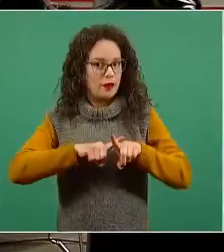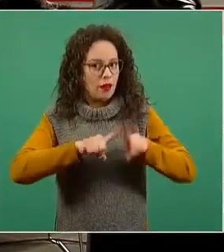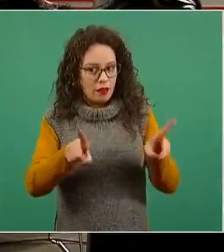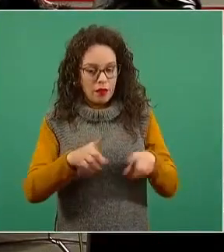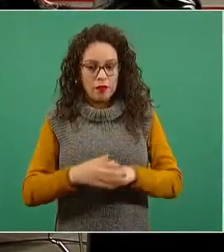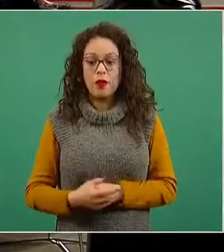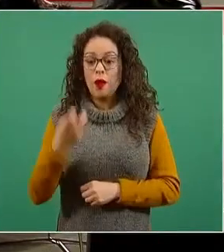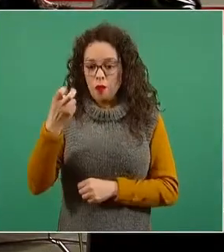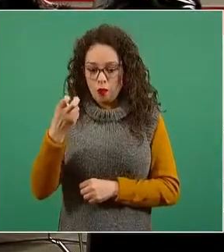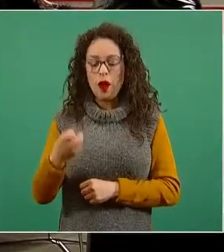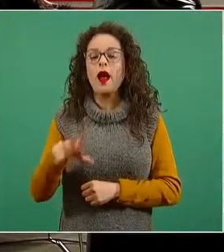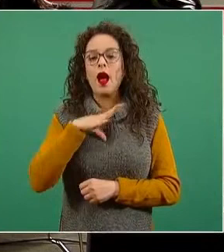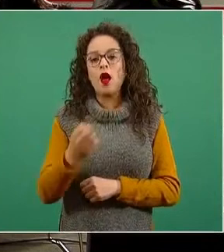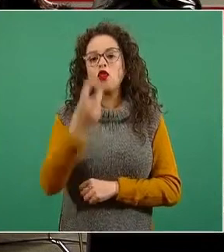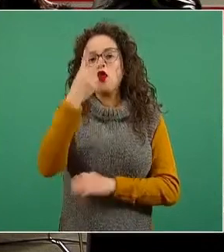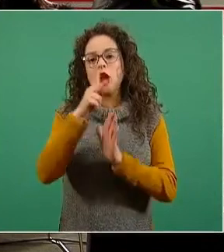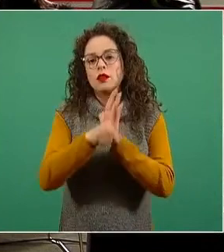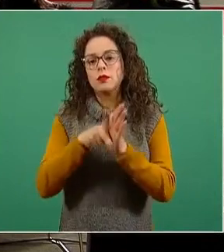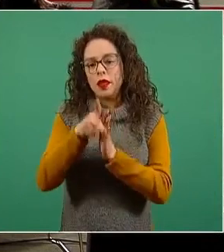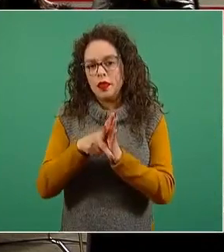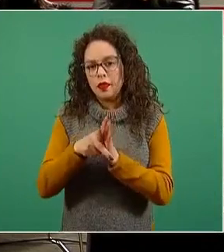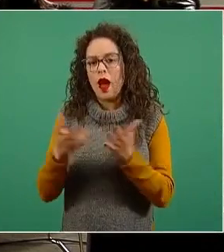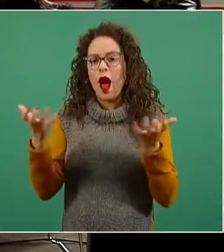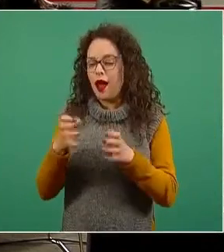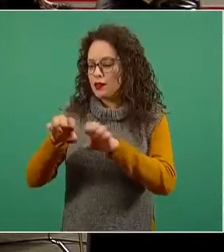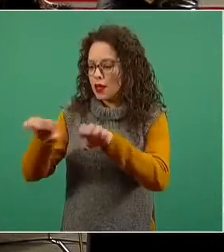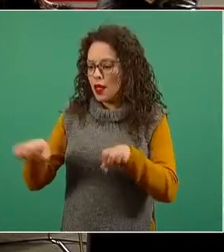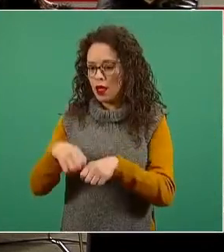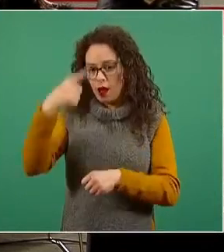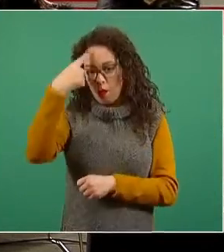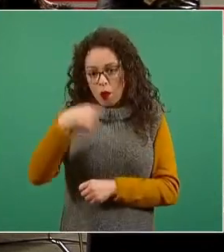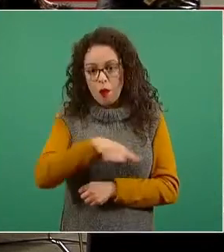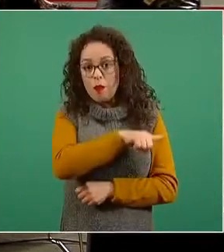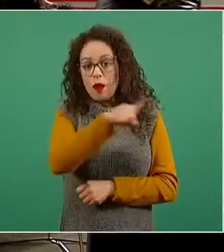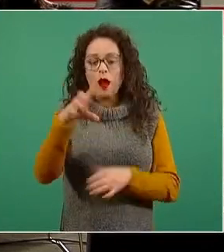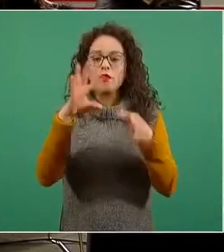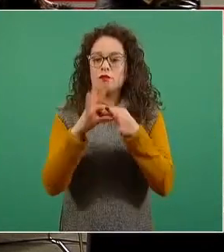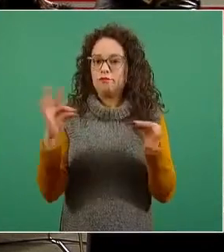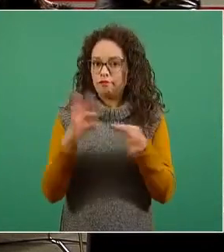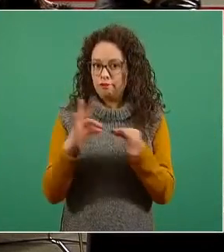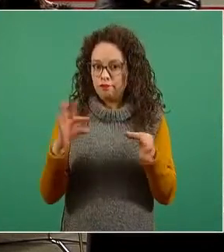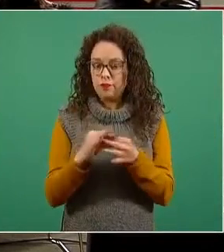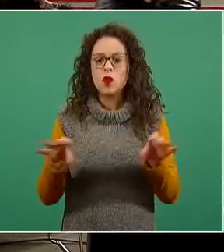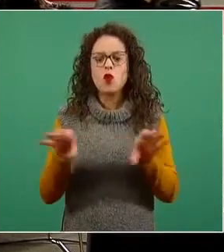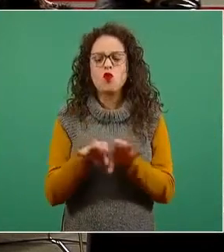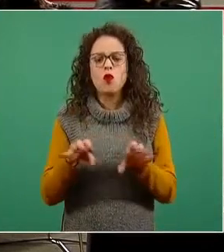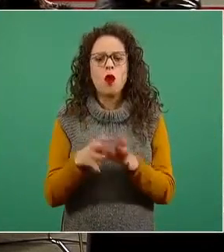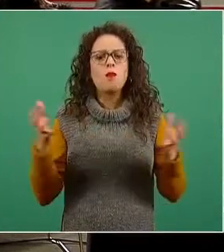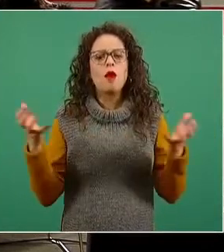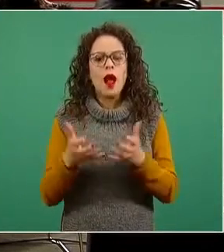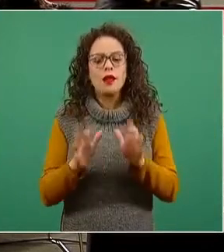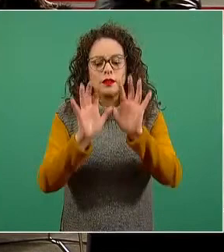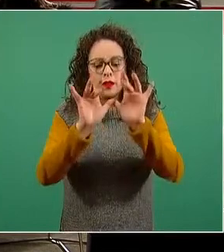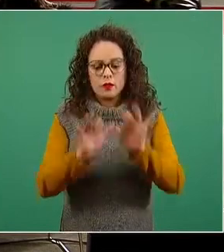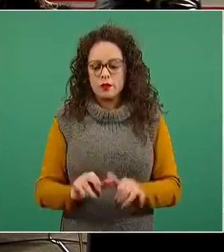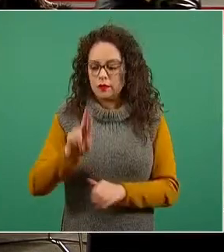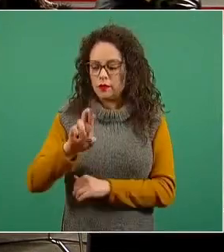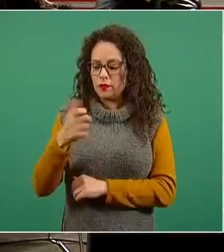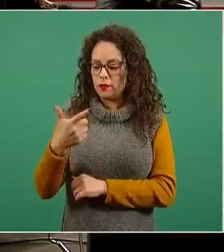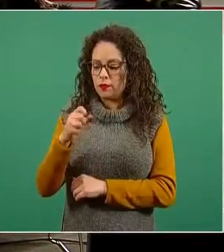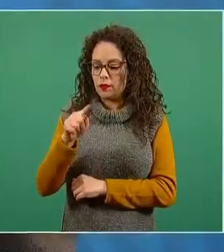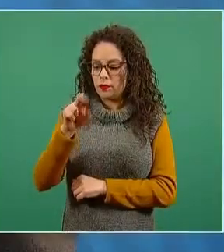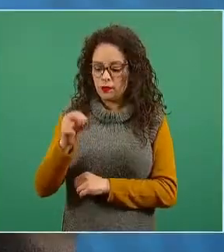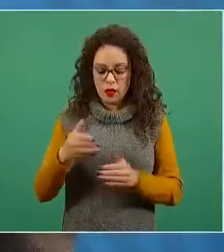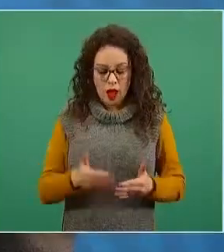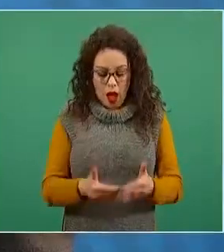2 videos que ha preparado el equipo para ilustrar, por un lado, cómo procede el registro en forma interna